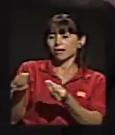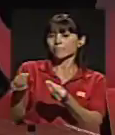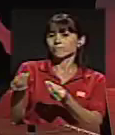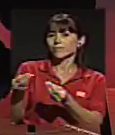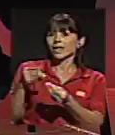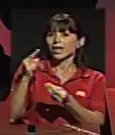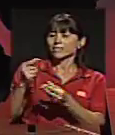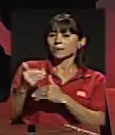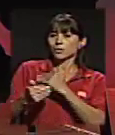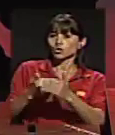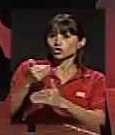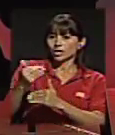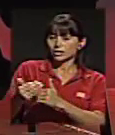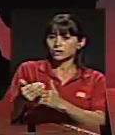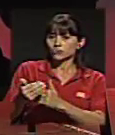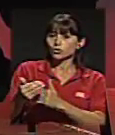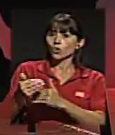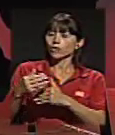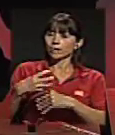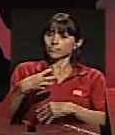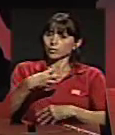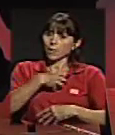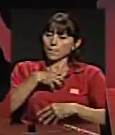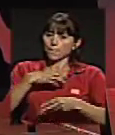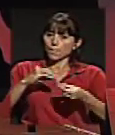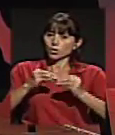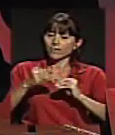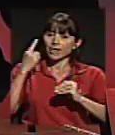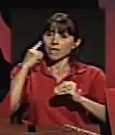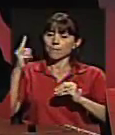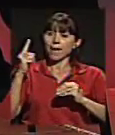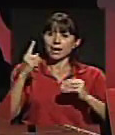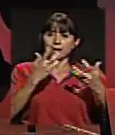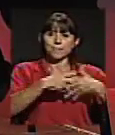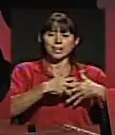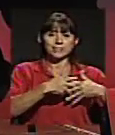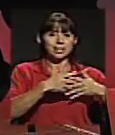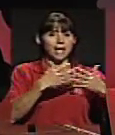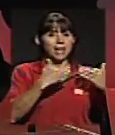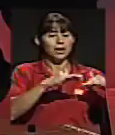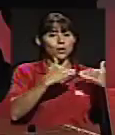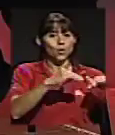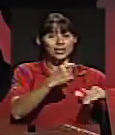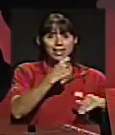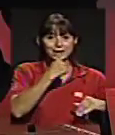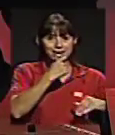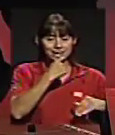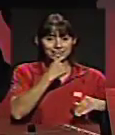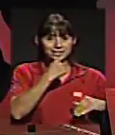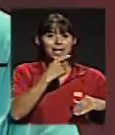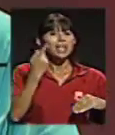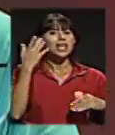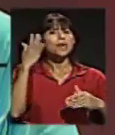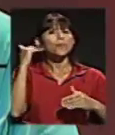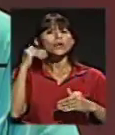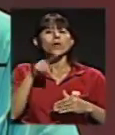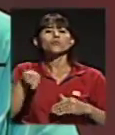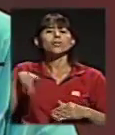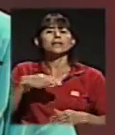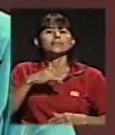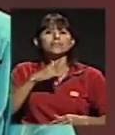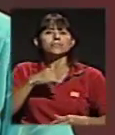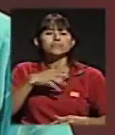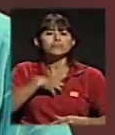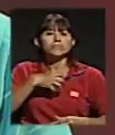ese proceso? Bueno, primero la SUTEL debería o integró un consejo